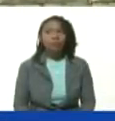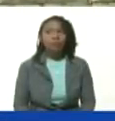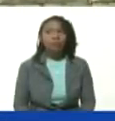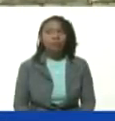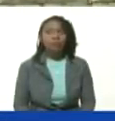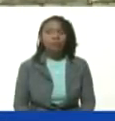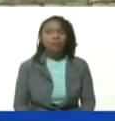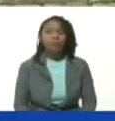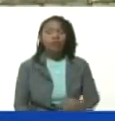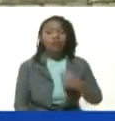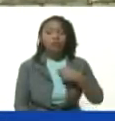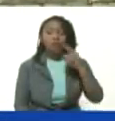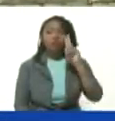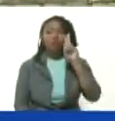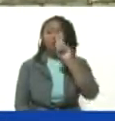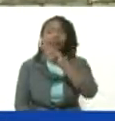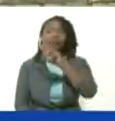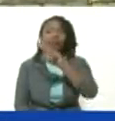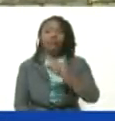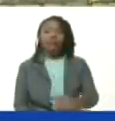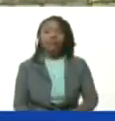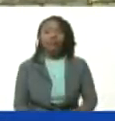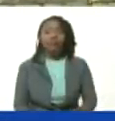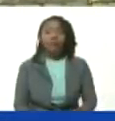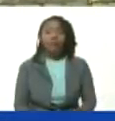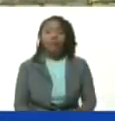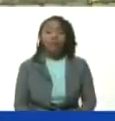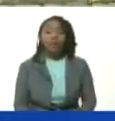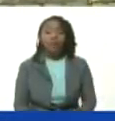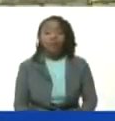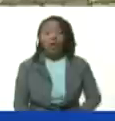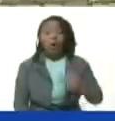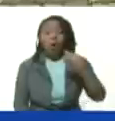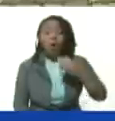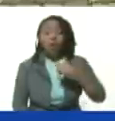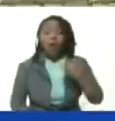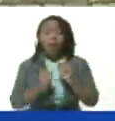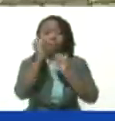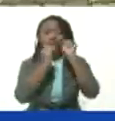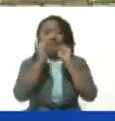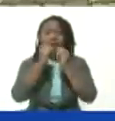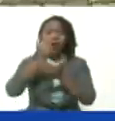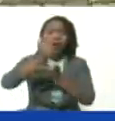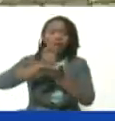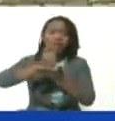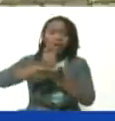Estaba viendo precisamente, estamos hoy desde el motor farmacéutico,